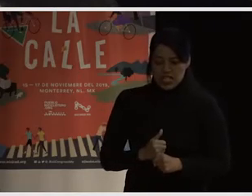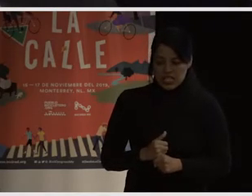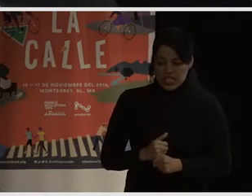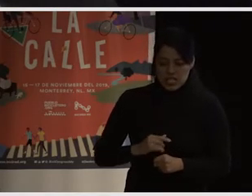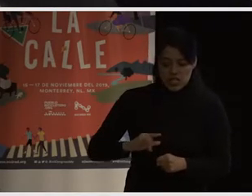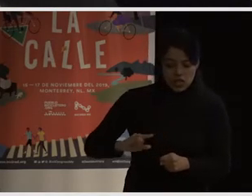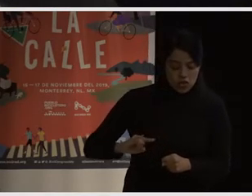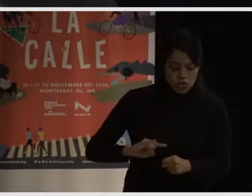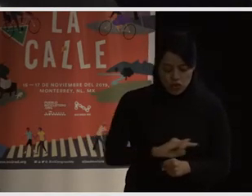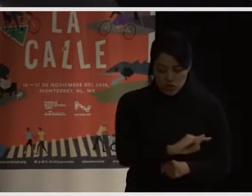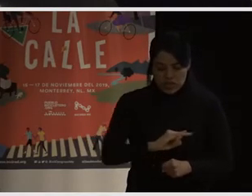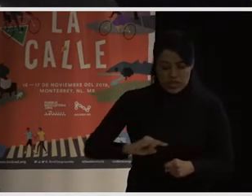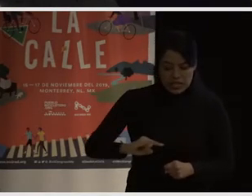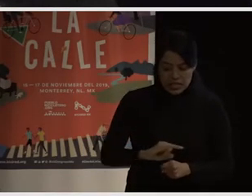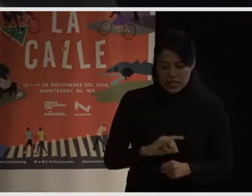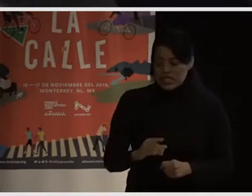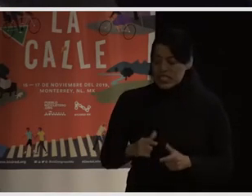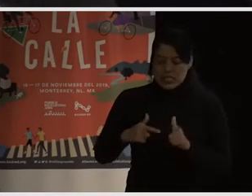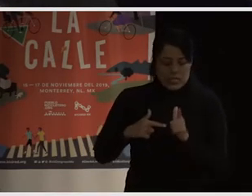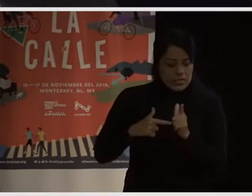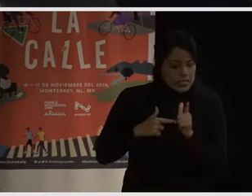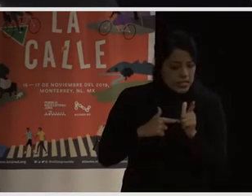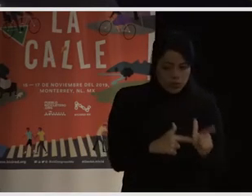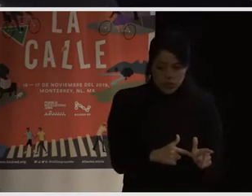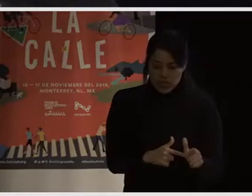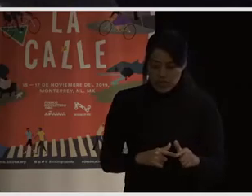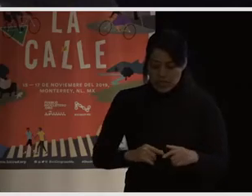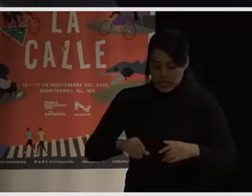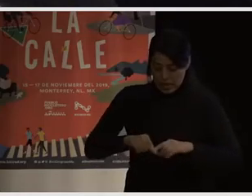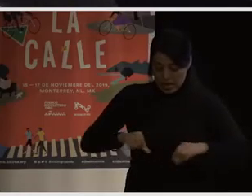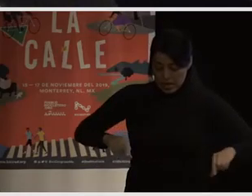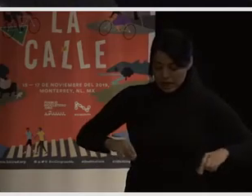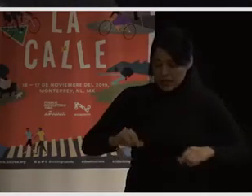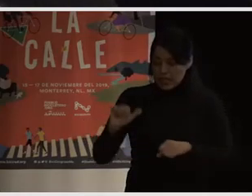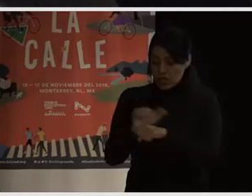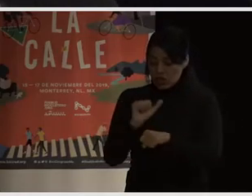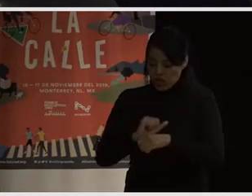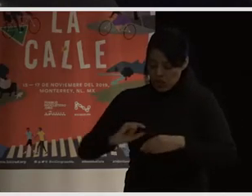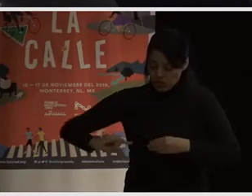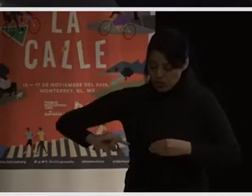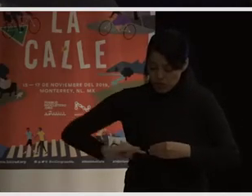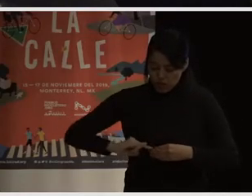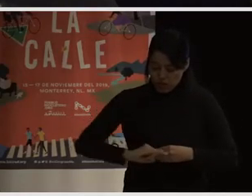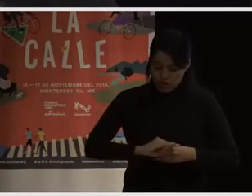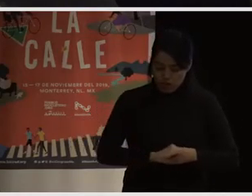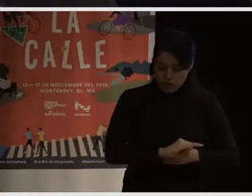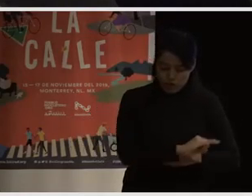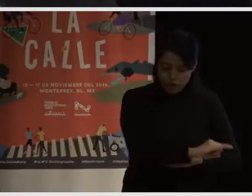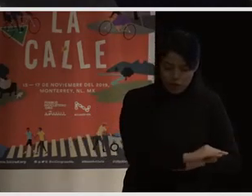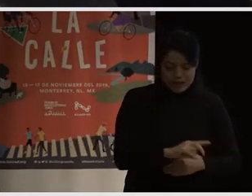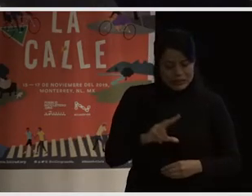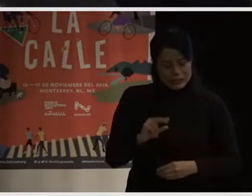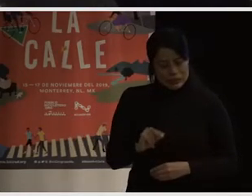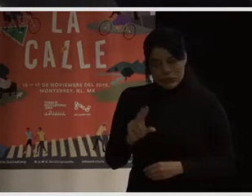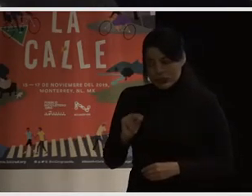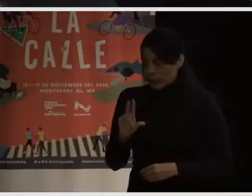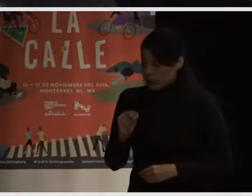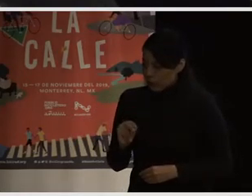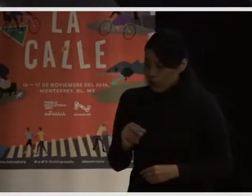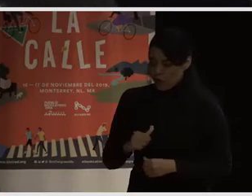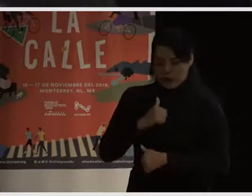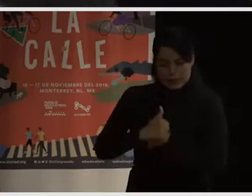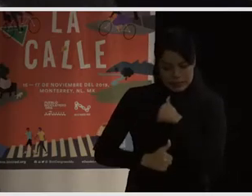estacionar los autos en las banquetas de no querer mil cosas entonces entre los retos estos dos metropolitanos que hay que plantearnos en